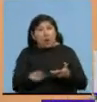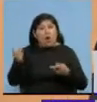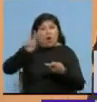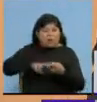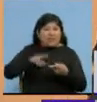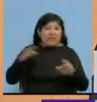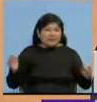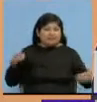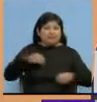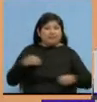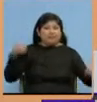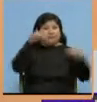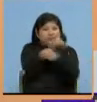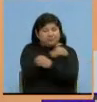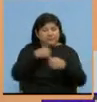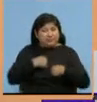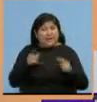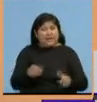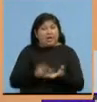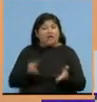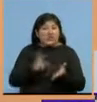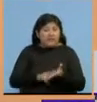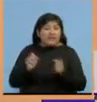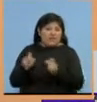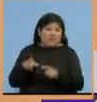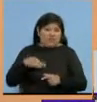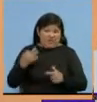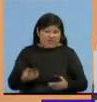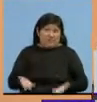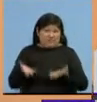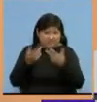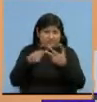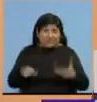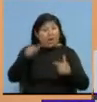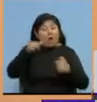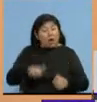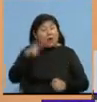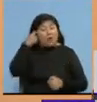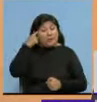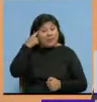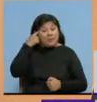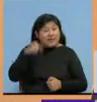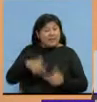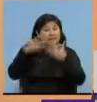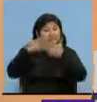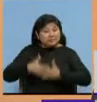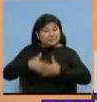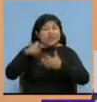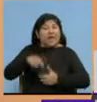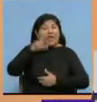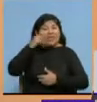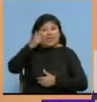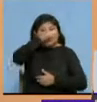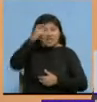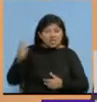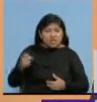hoy a la jornada de capacitación, pensaba, bueno, vamos a festejar un cumpleaños. Así que eso es lo que festeja el Día Nacional de Órganos,